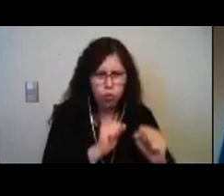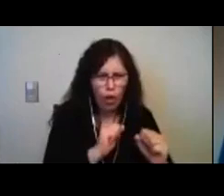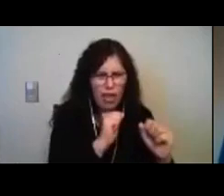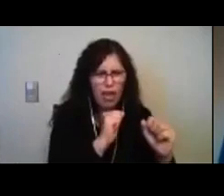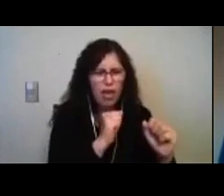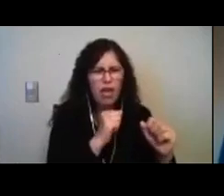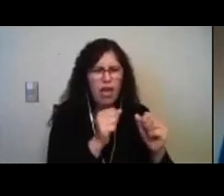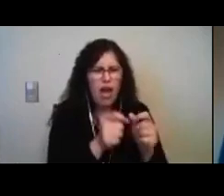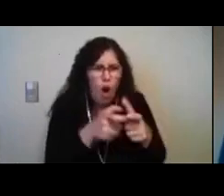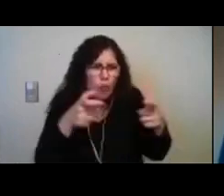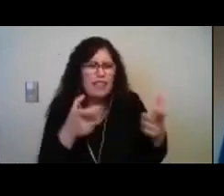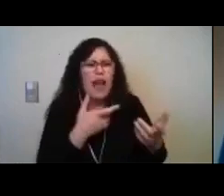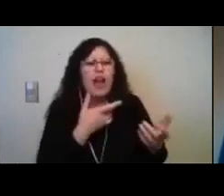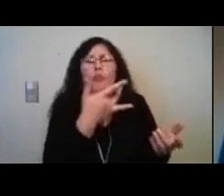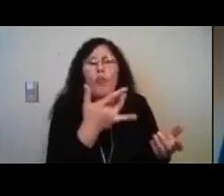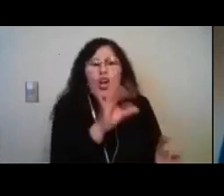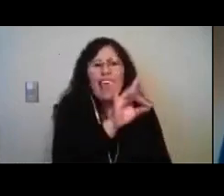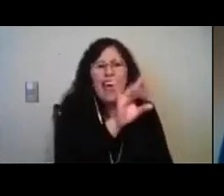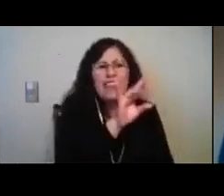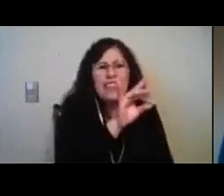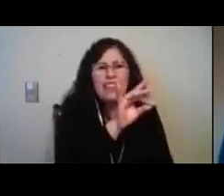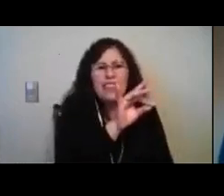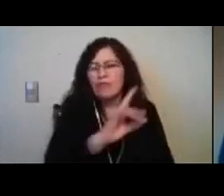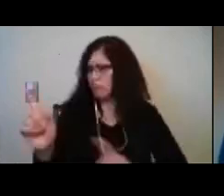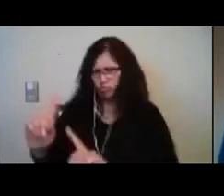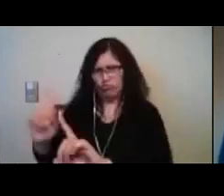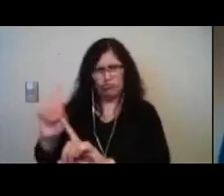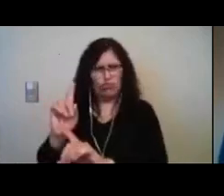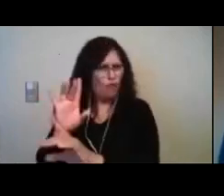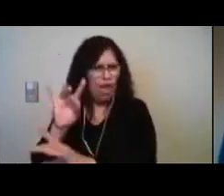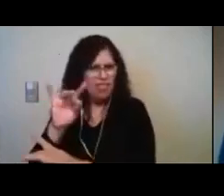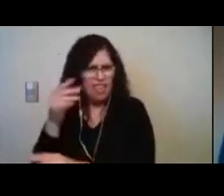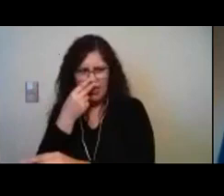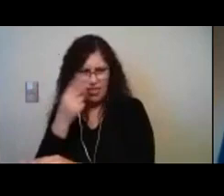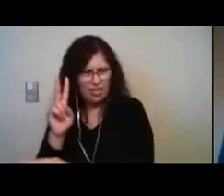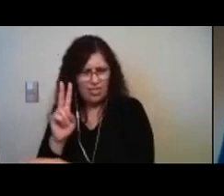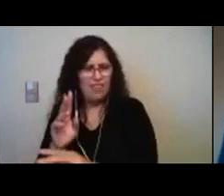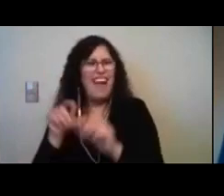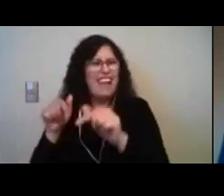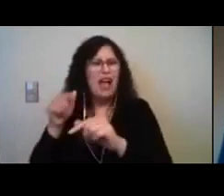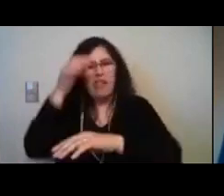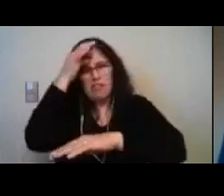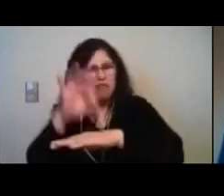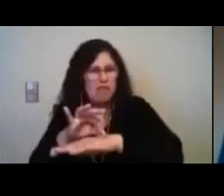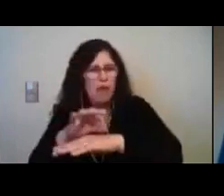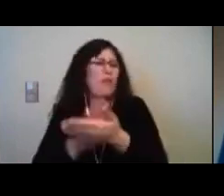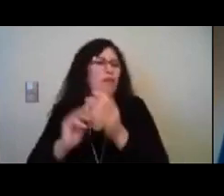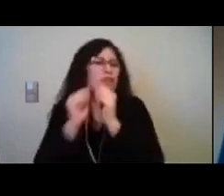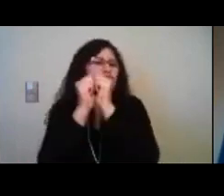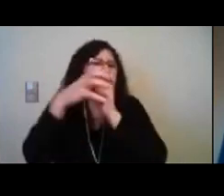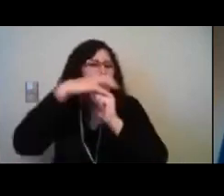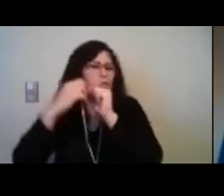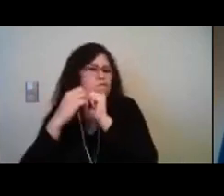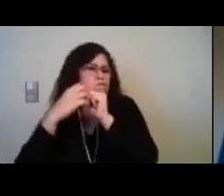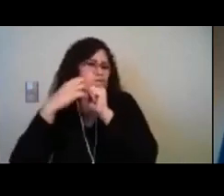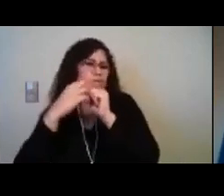cerebeloso no tienen que ver con la edad, ya tienen que ver con patologías específicas, por ejemplo, tumores cerebrales,